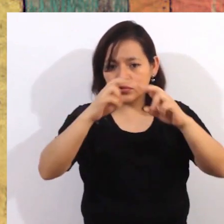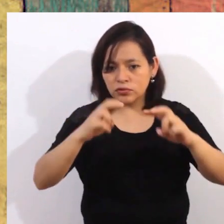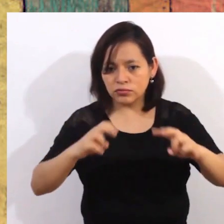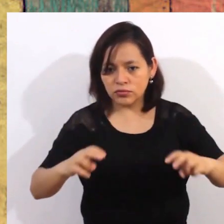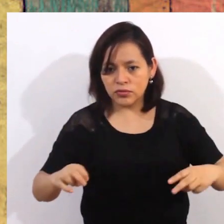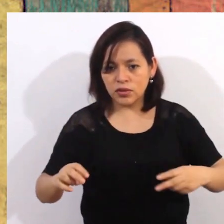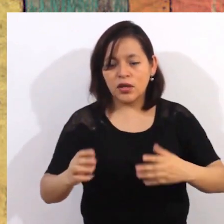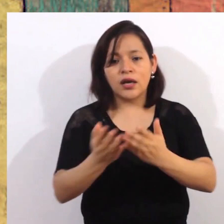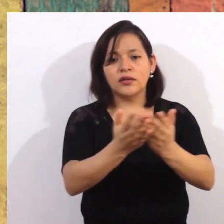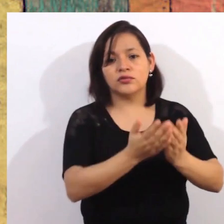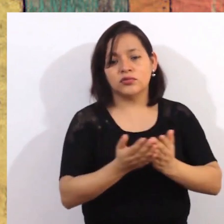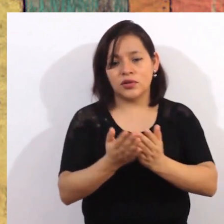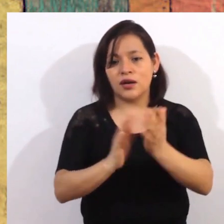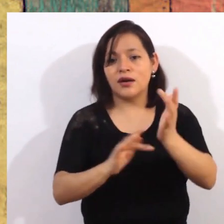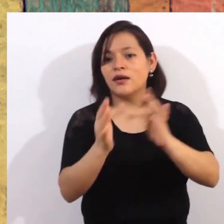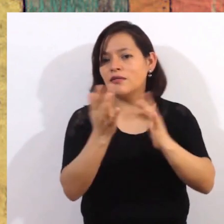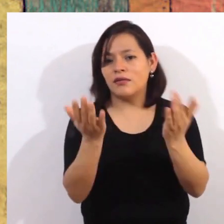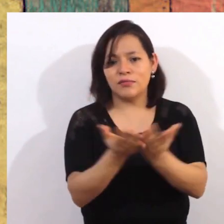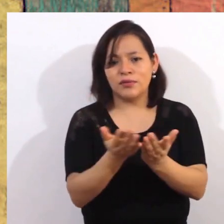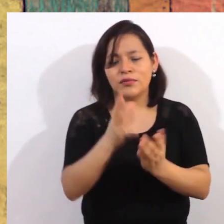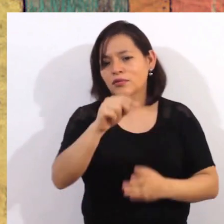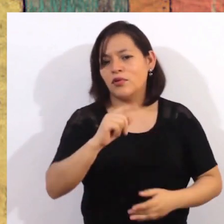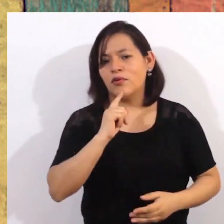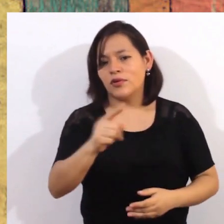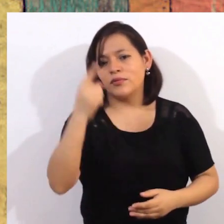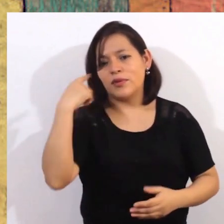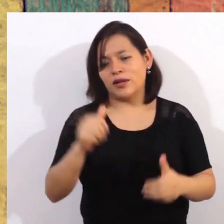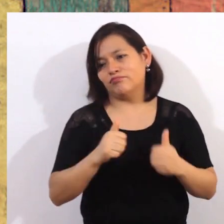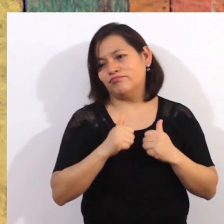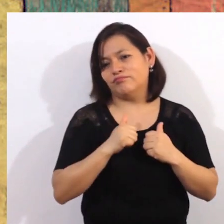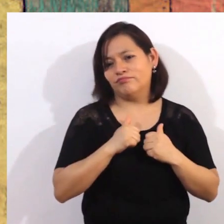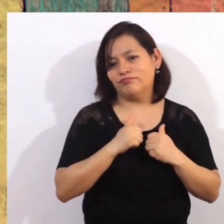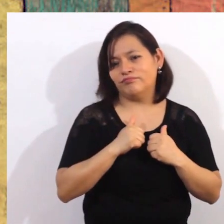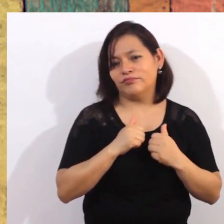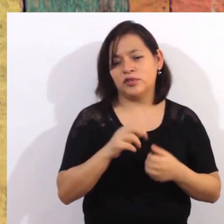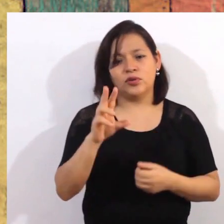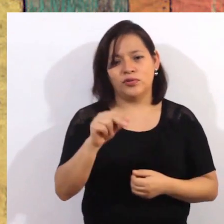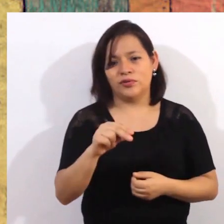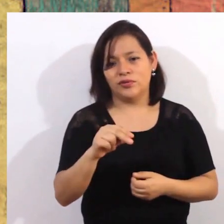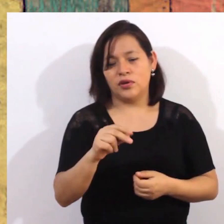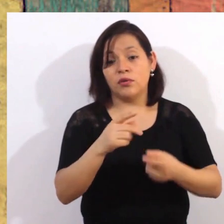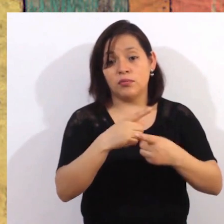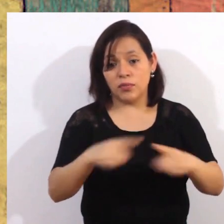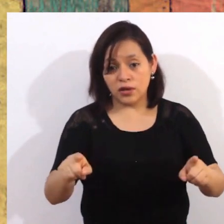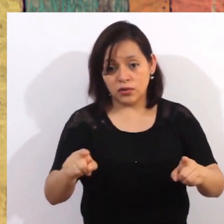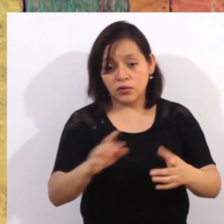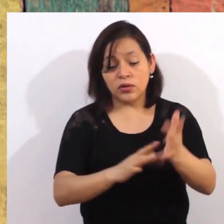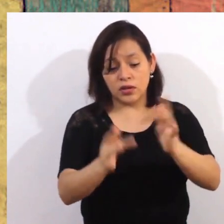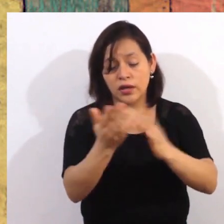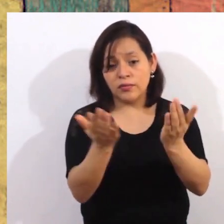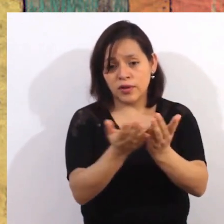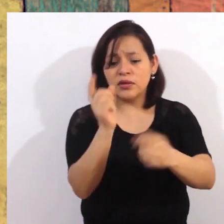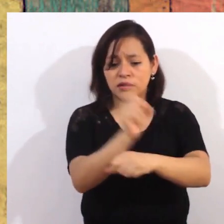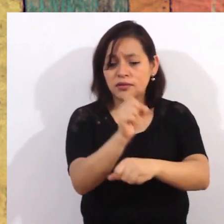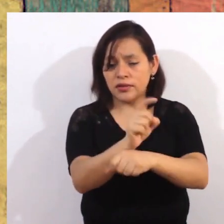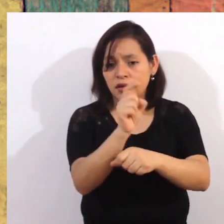es apta para los perezosos. La Biblia no es un libro de historia, pero nos habla y contiene la historia. Que